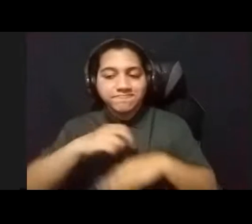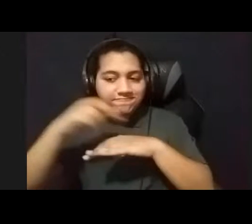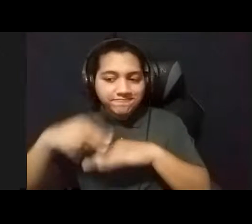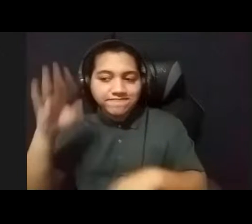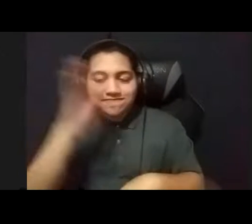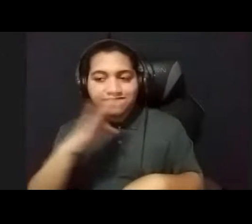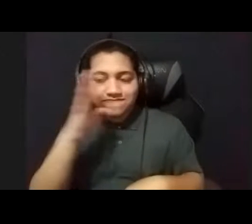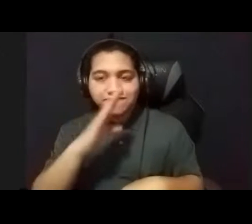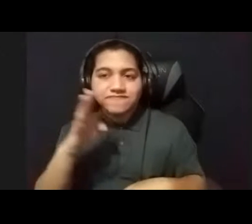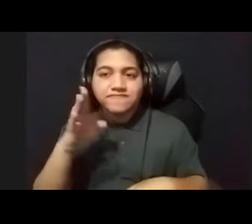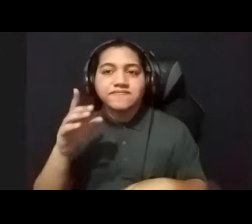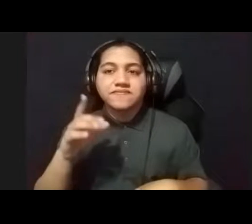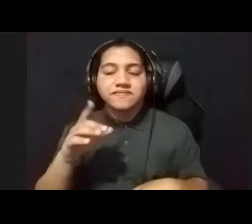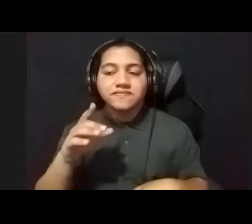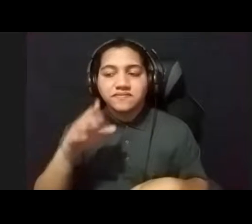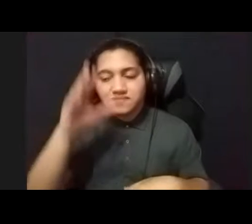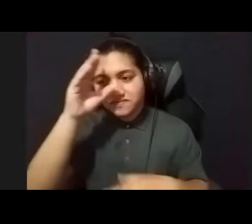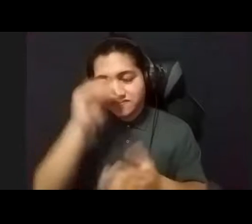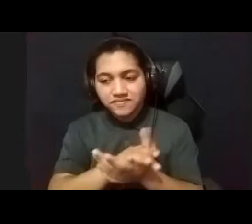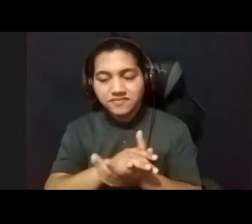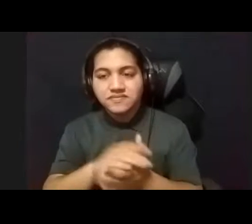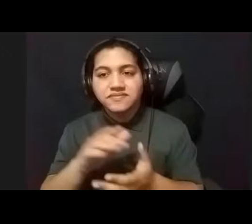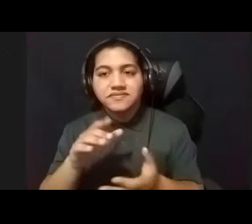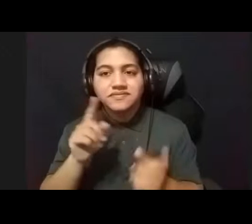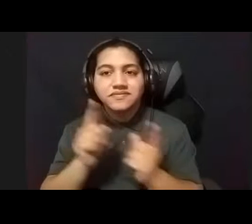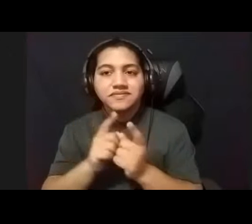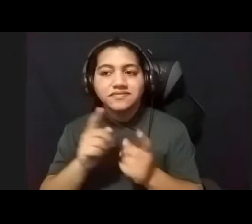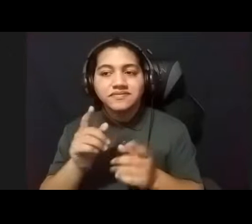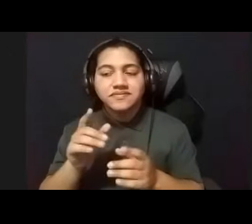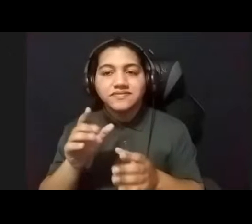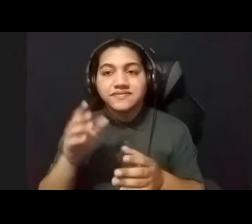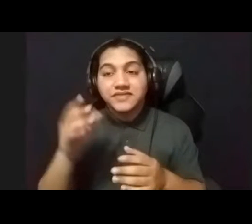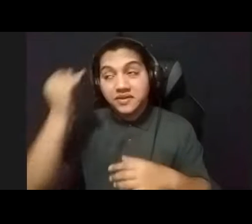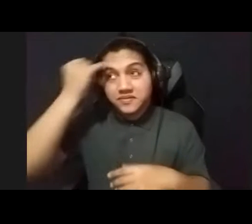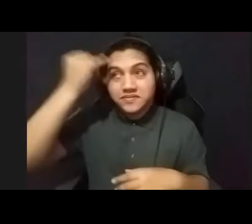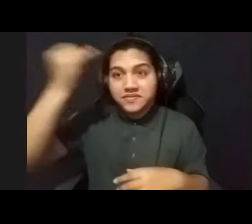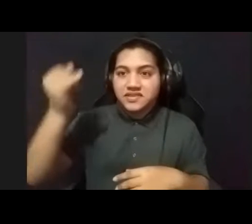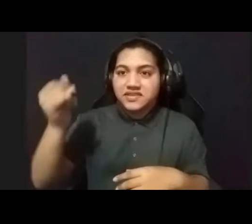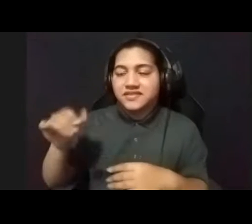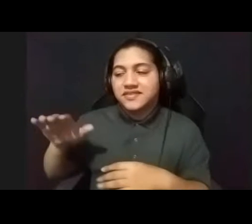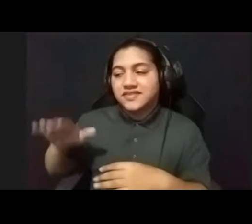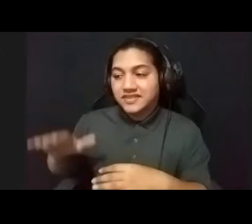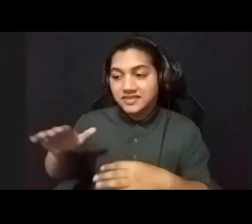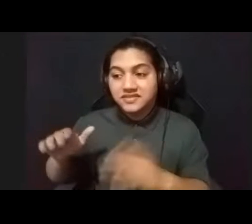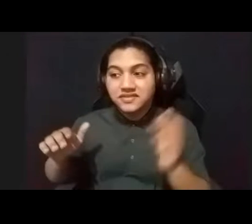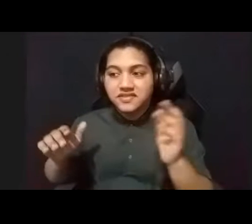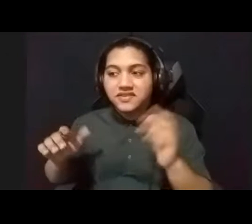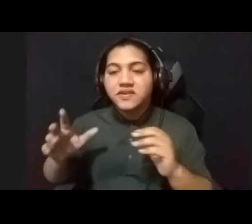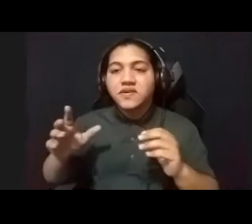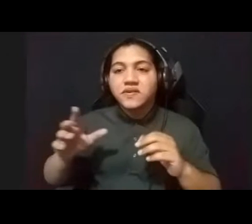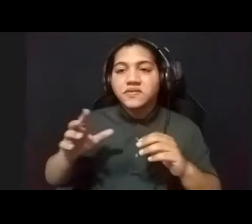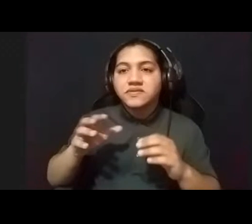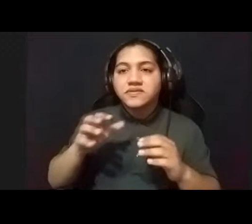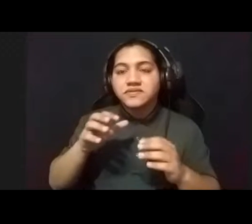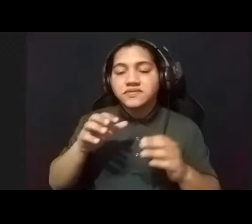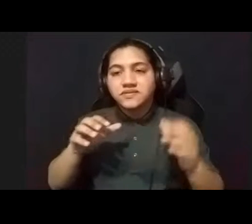un parejo para casarse y se encuentra con el camello. Imagínense una grilla con un camello. Entonces la grilla